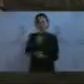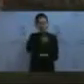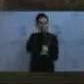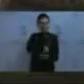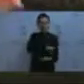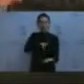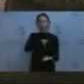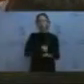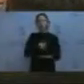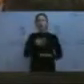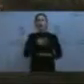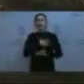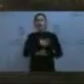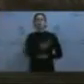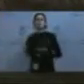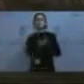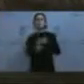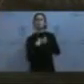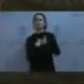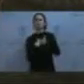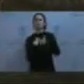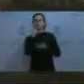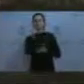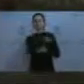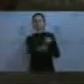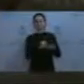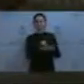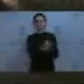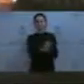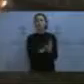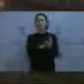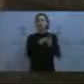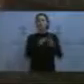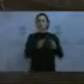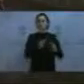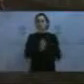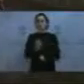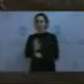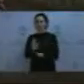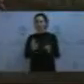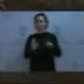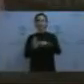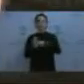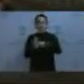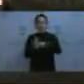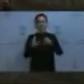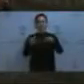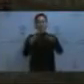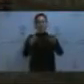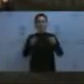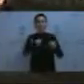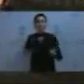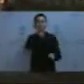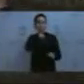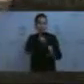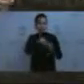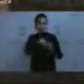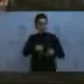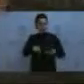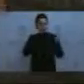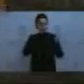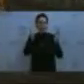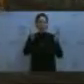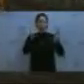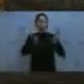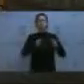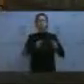con carácter voluntario y experimental, formará parte de su oferta educativa y se reflejará en los documentos